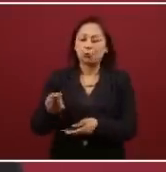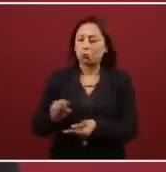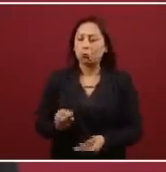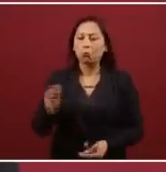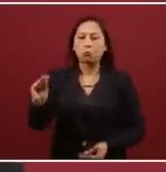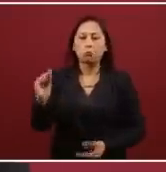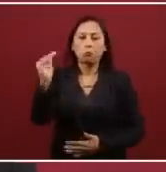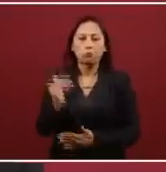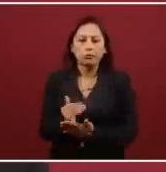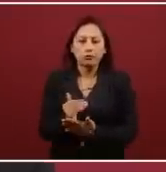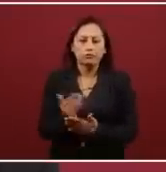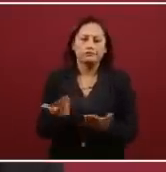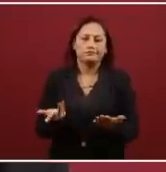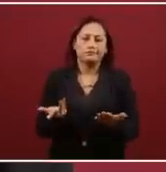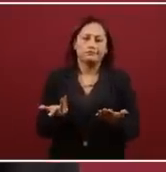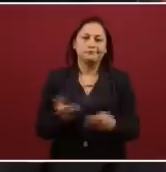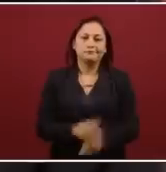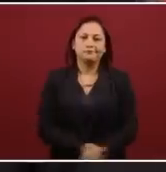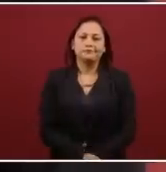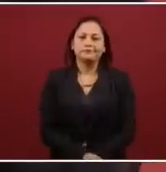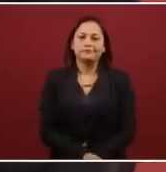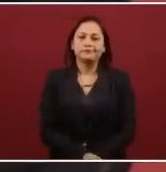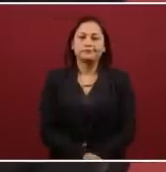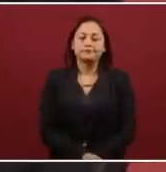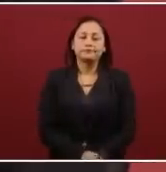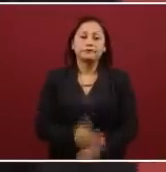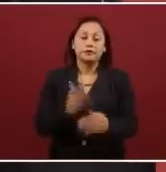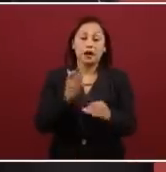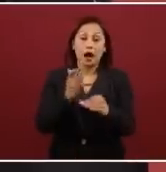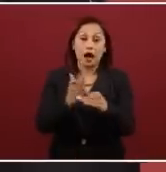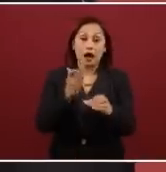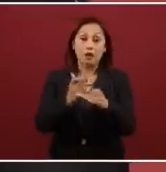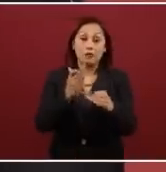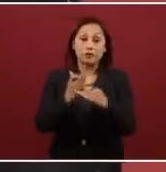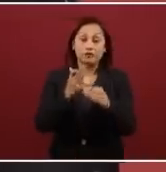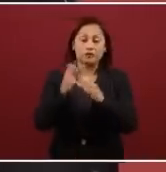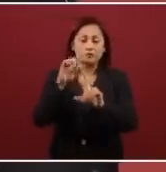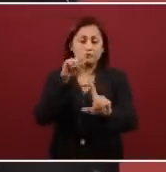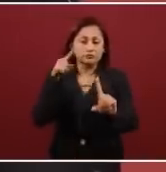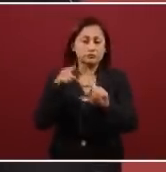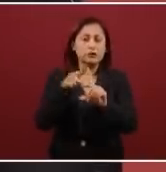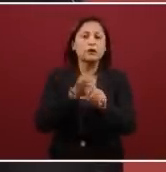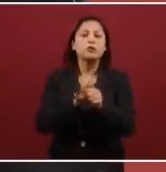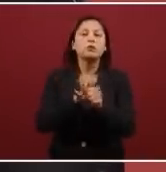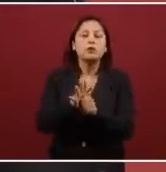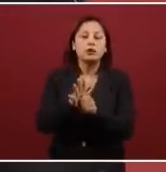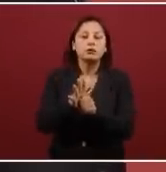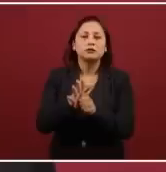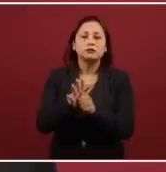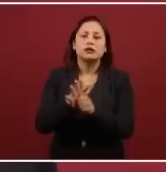Entonces lo que queremos es que le llegue completo a la gente el apoyo.